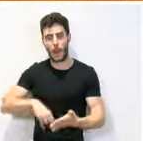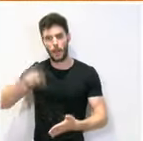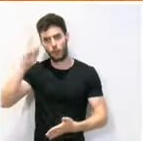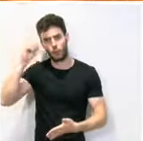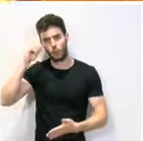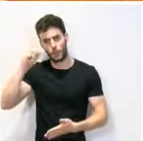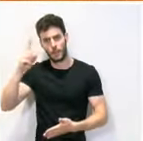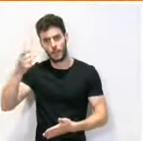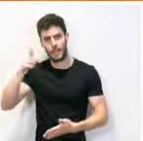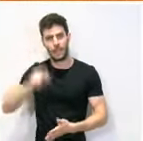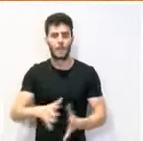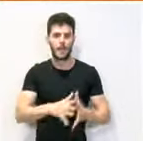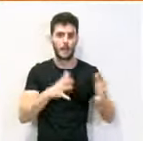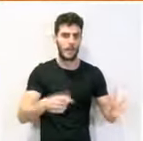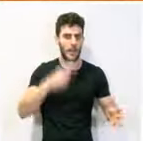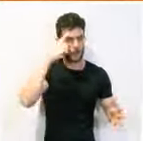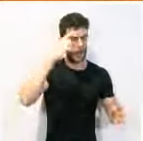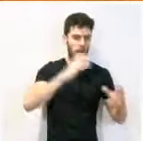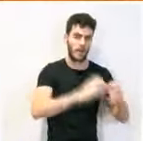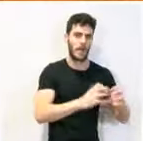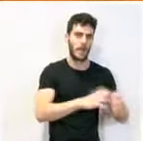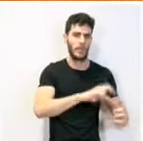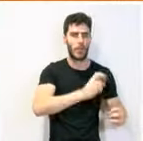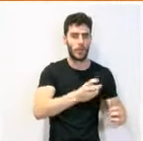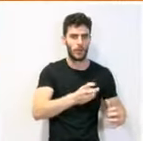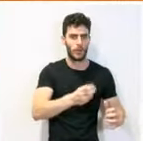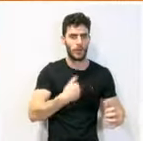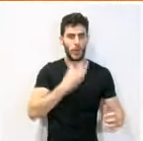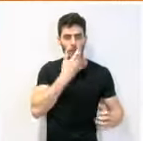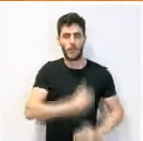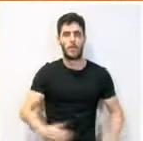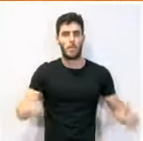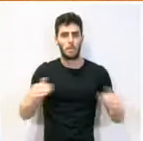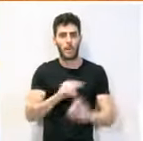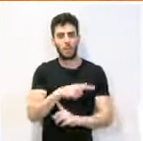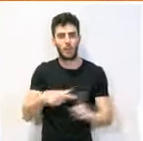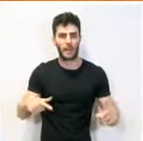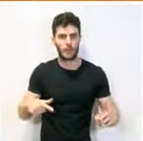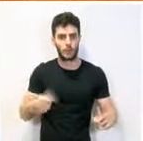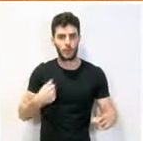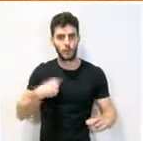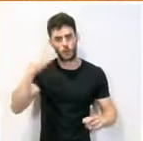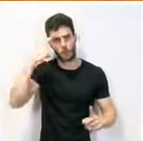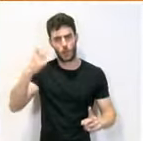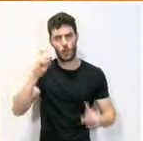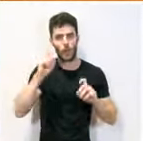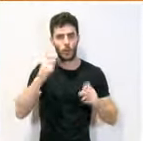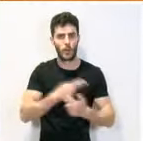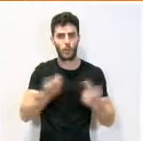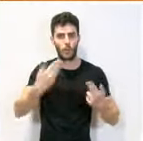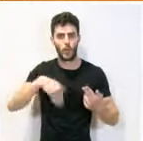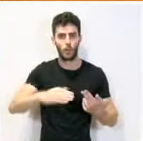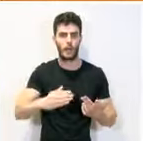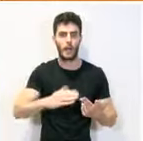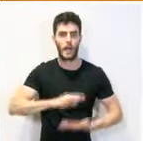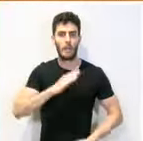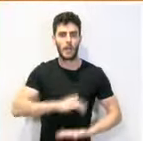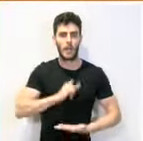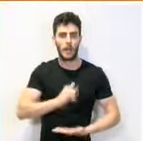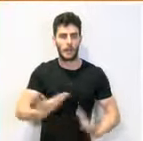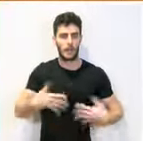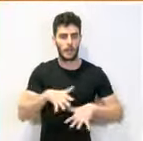lado, y grandes cerebros, por otro. Creo que nuestra educación pública ha demostrado que es capaz de integrar y de